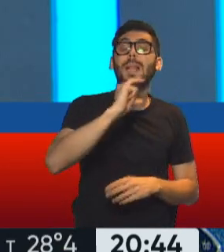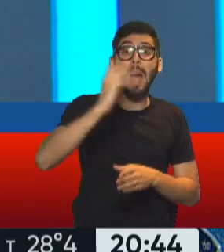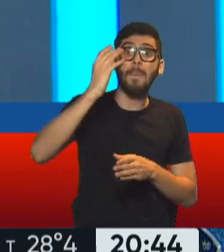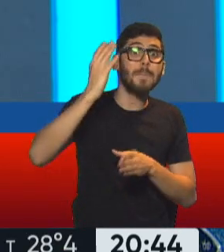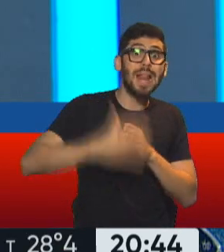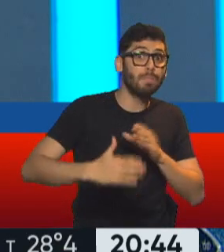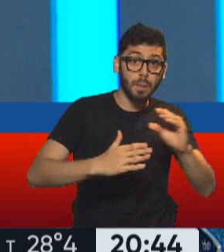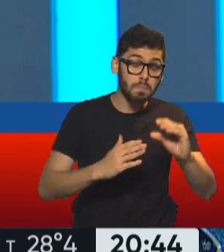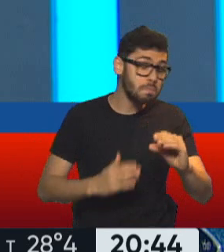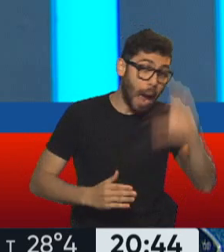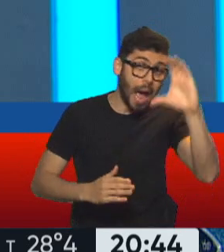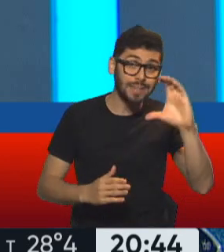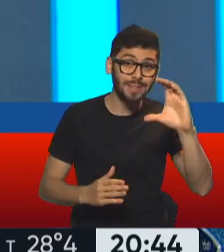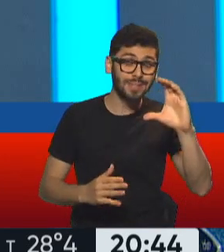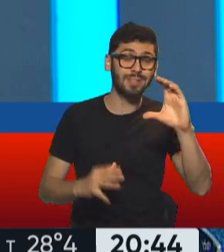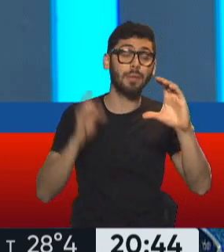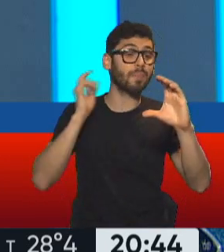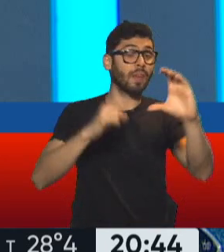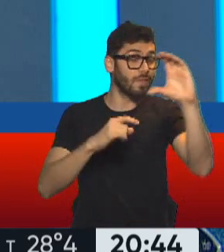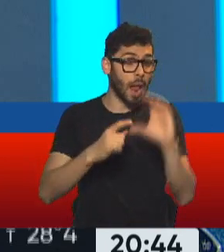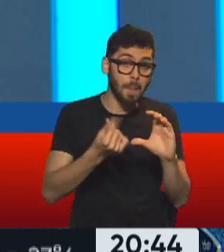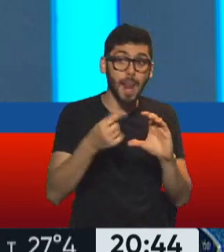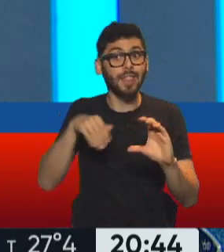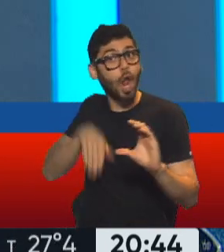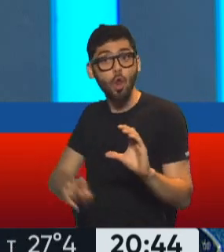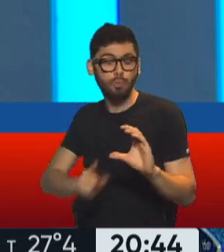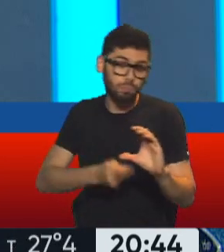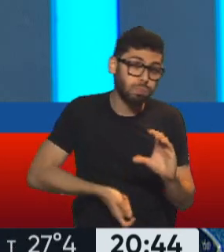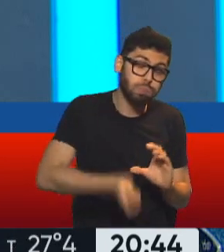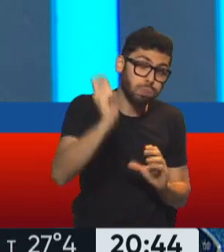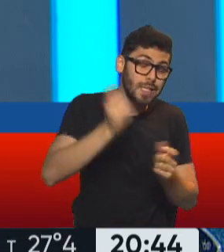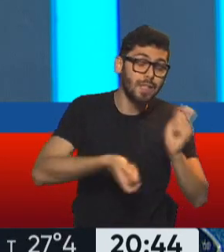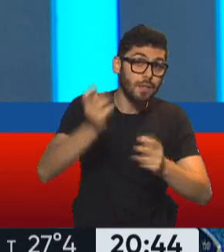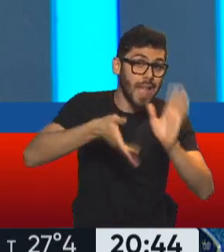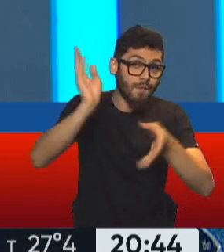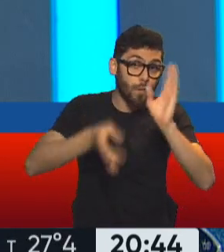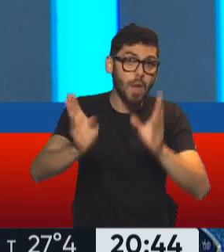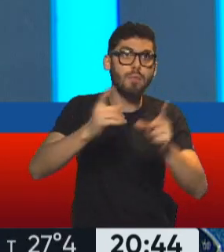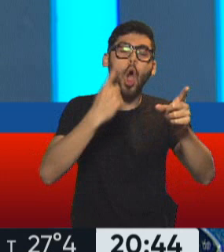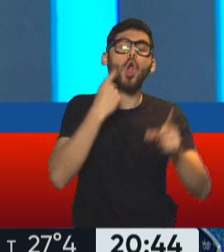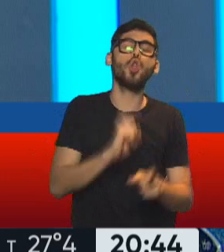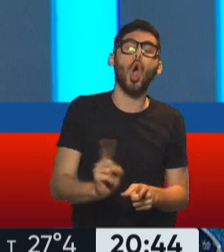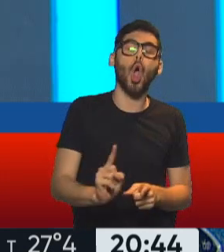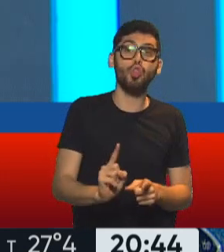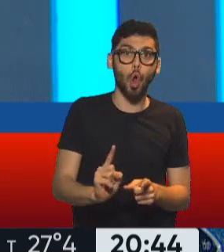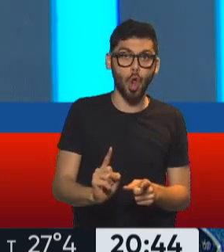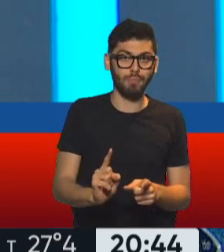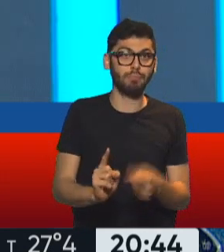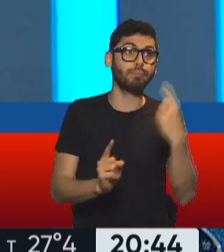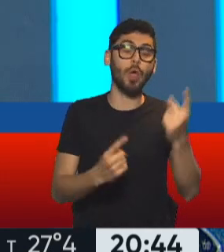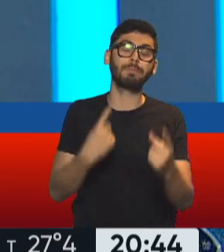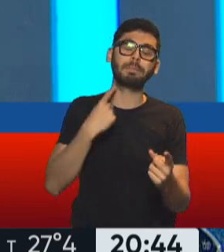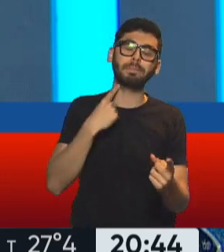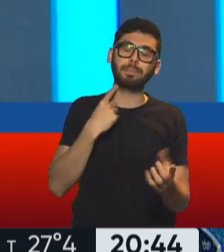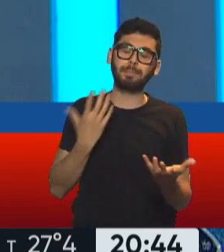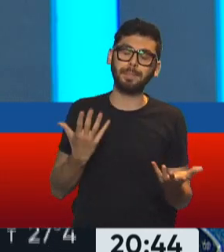donde al final ese monto se fugó, donde el fondo no controló. Por eso me parece que está en condiciones de negociar,